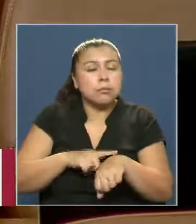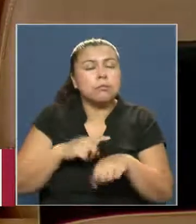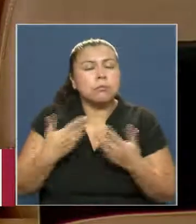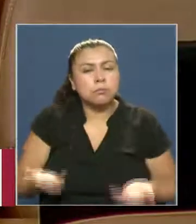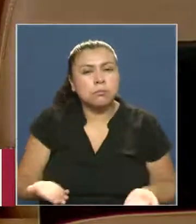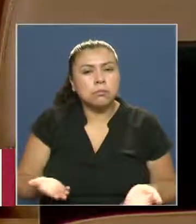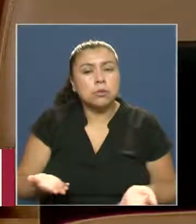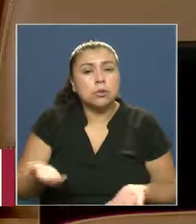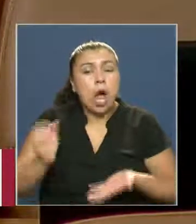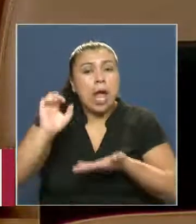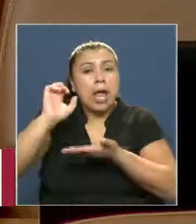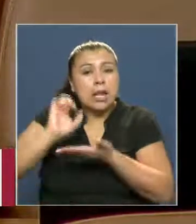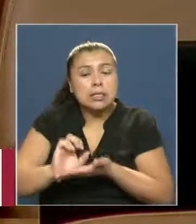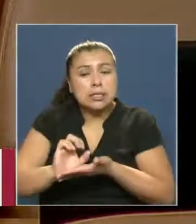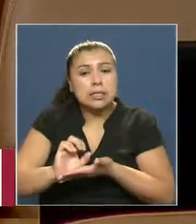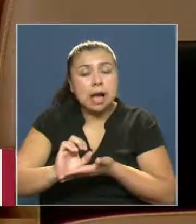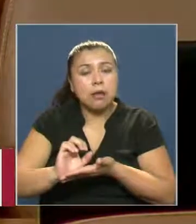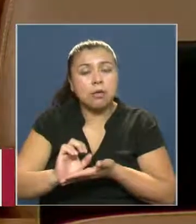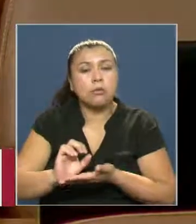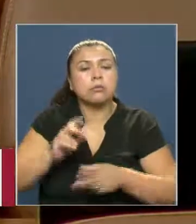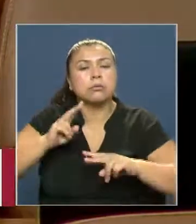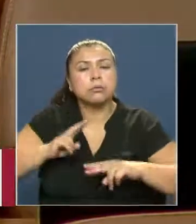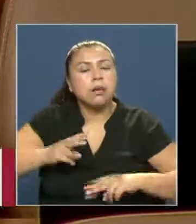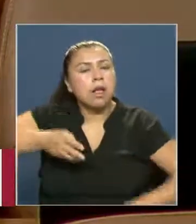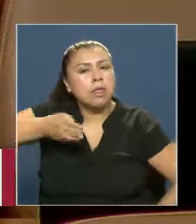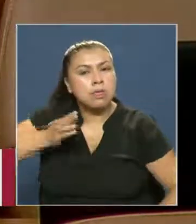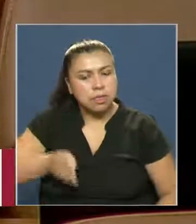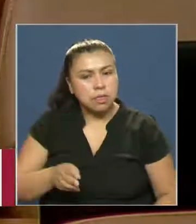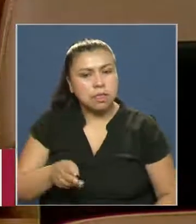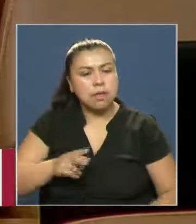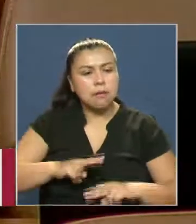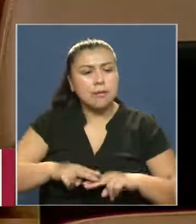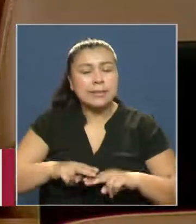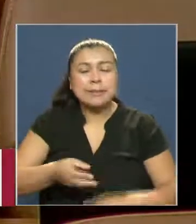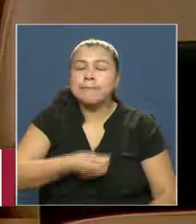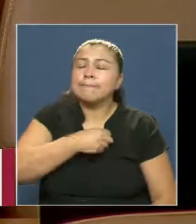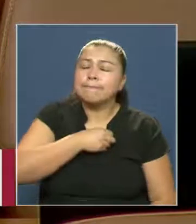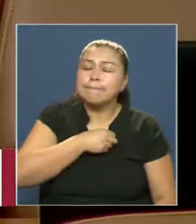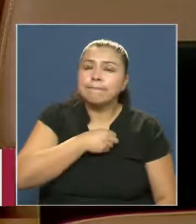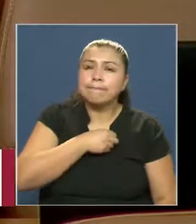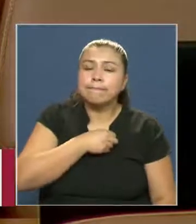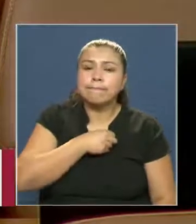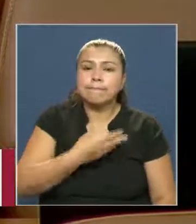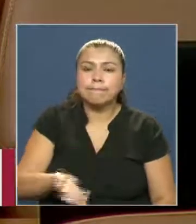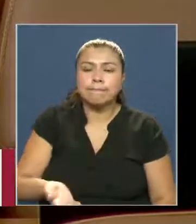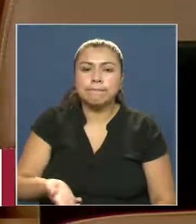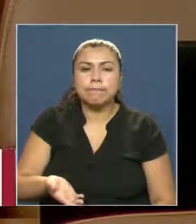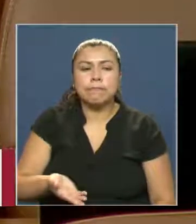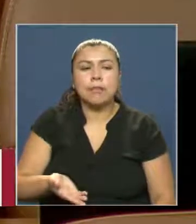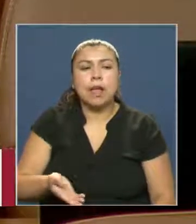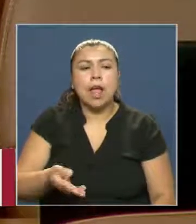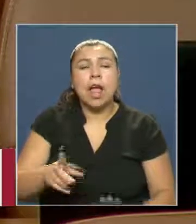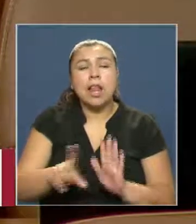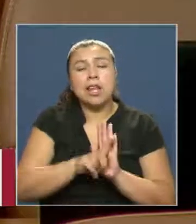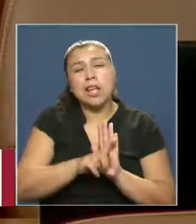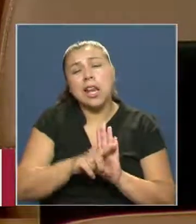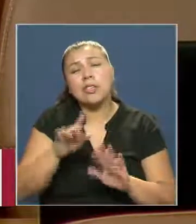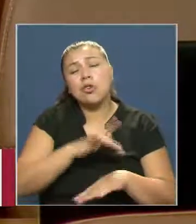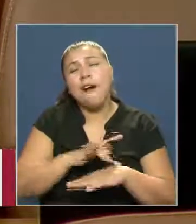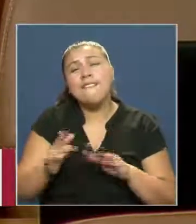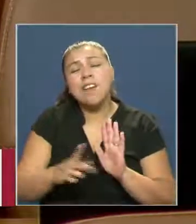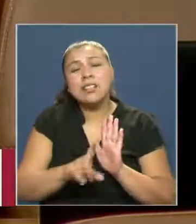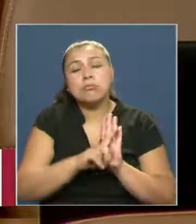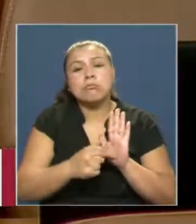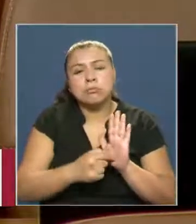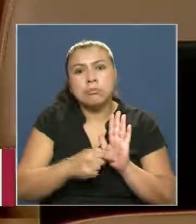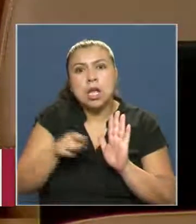el Estado debe actuar. Y es lamentable que haya existido este vacío en nuestra legislación. Ese es el rol